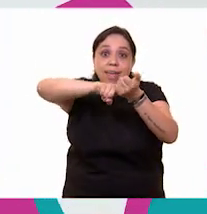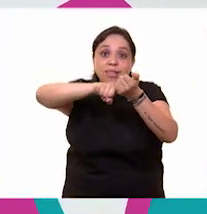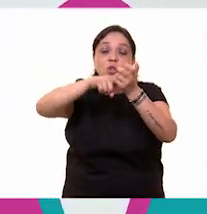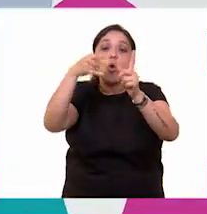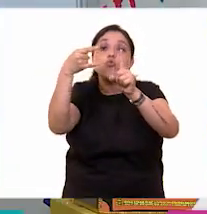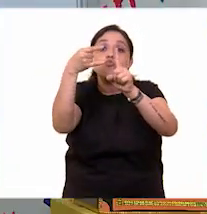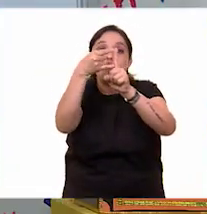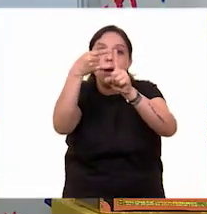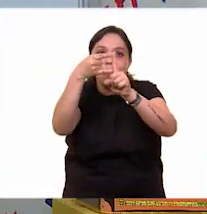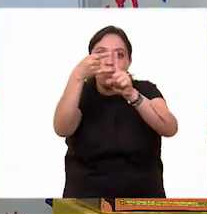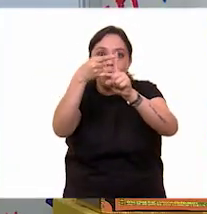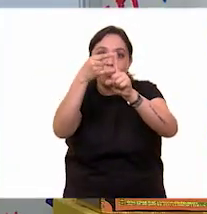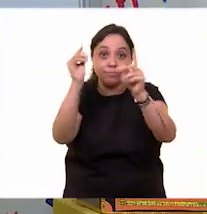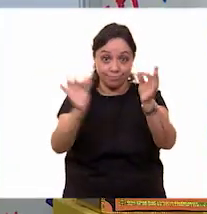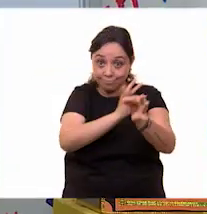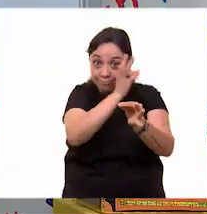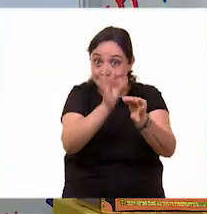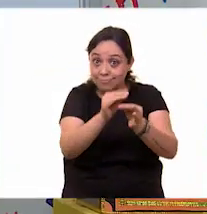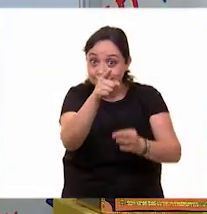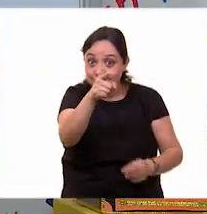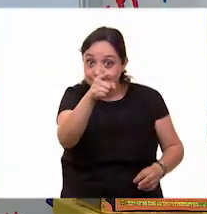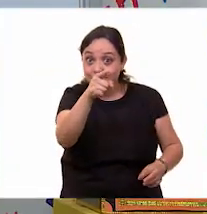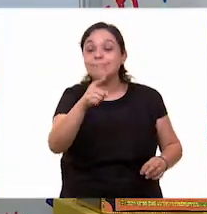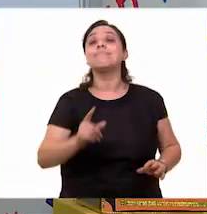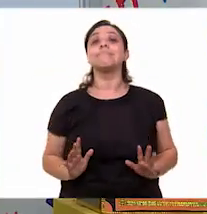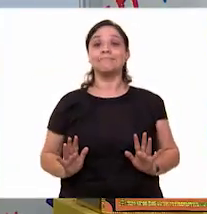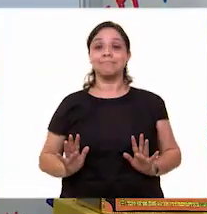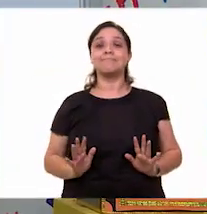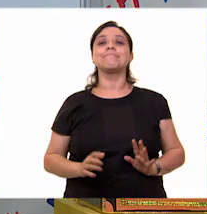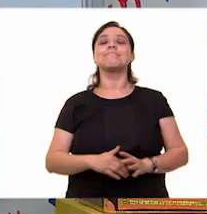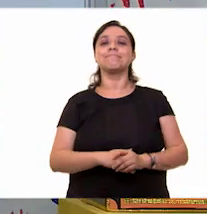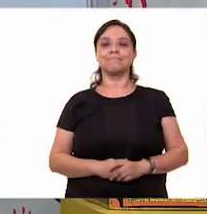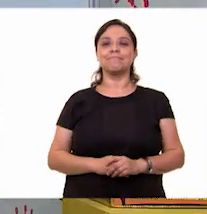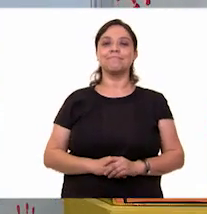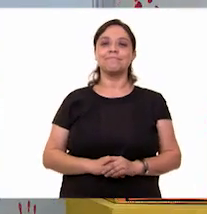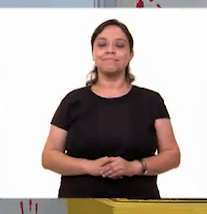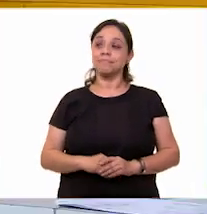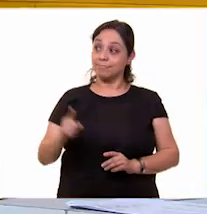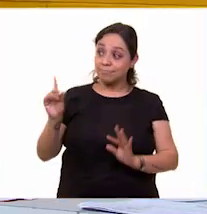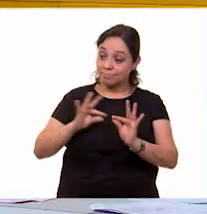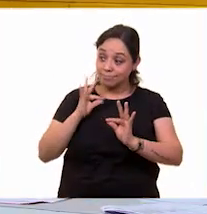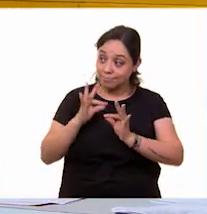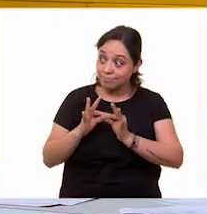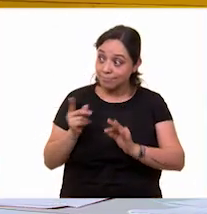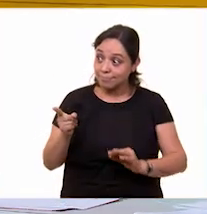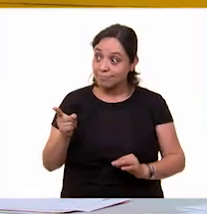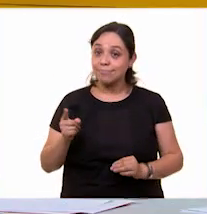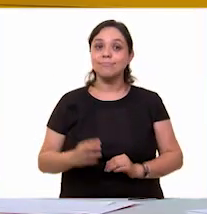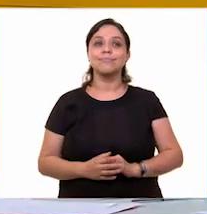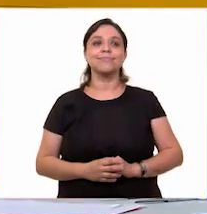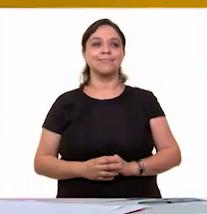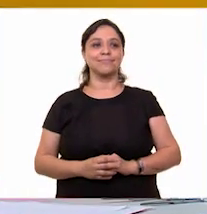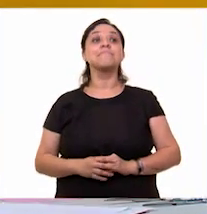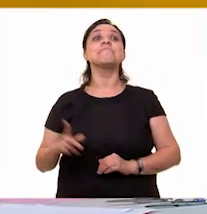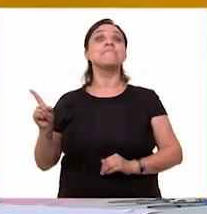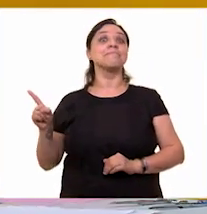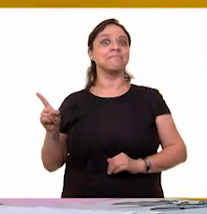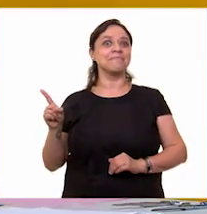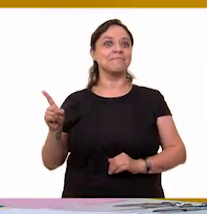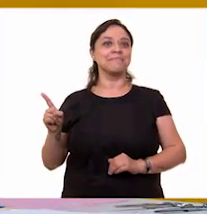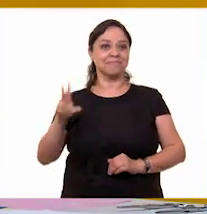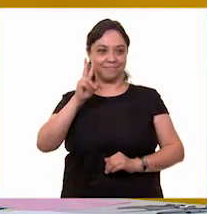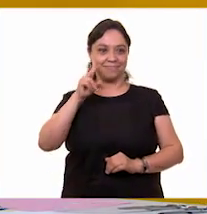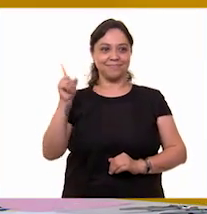¿Ya tienen ustedes sus manteles? ¡Sí! ¿Sí? Oscar, ¿Tú ya terminaste el tuyo? ¿Qué tal? ¿Qué les